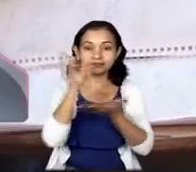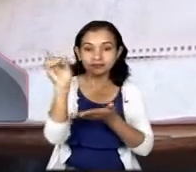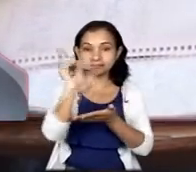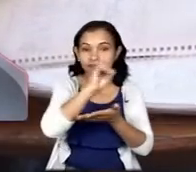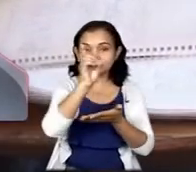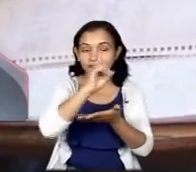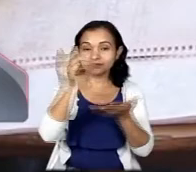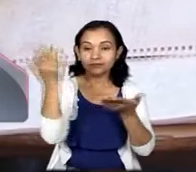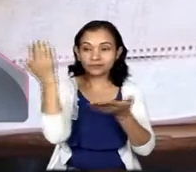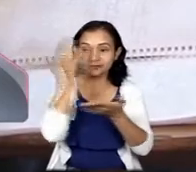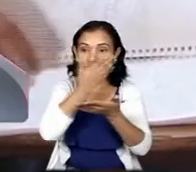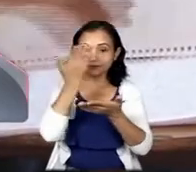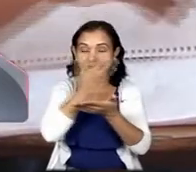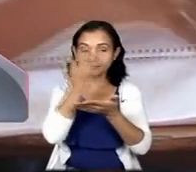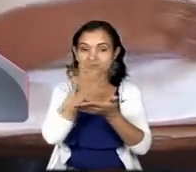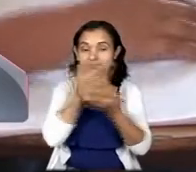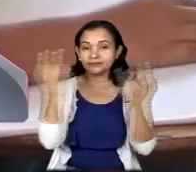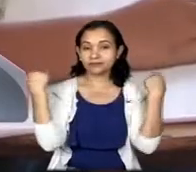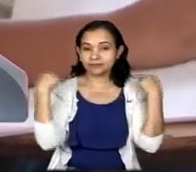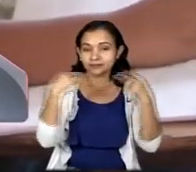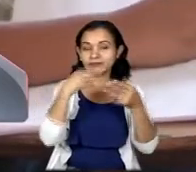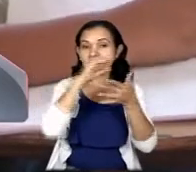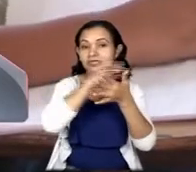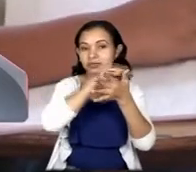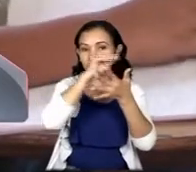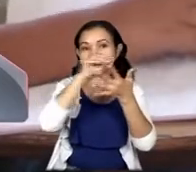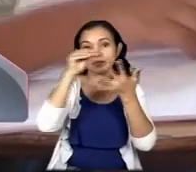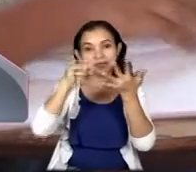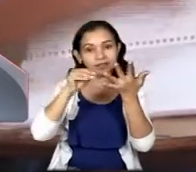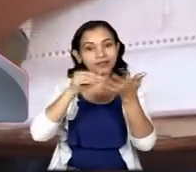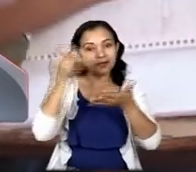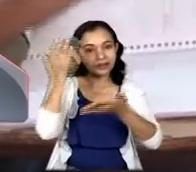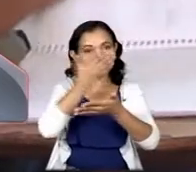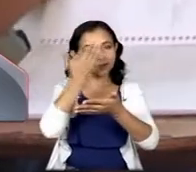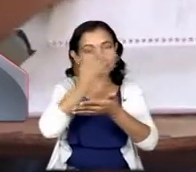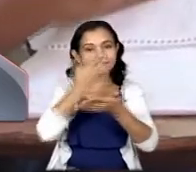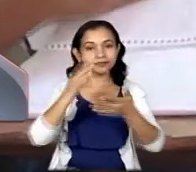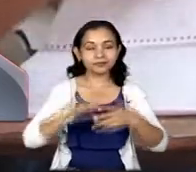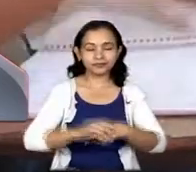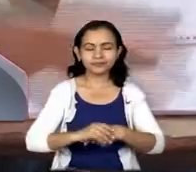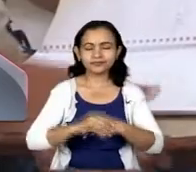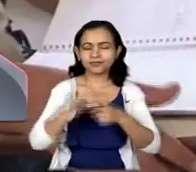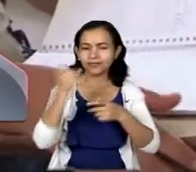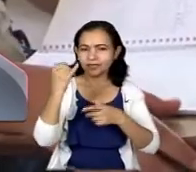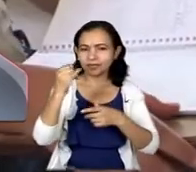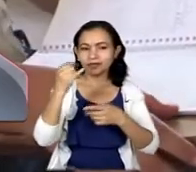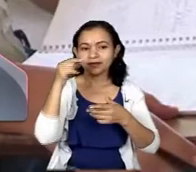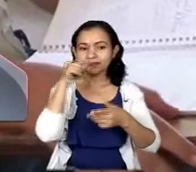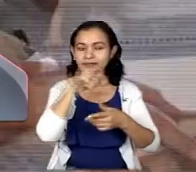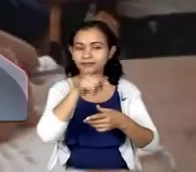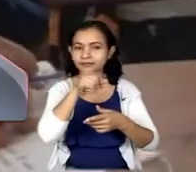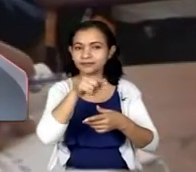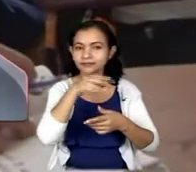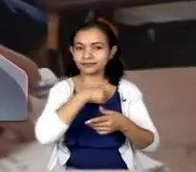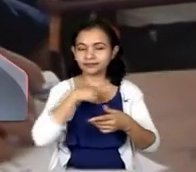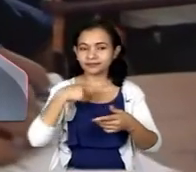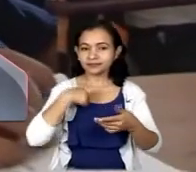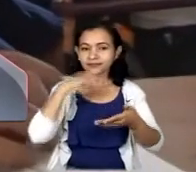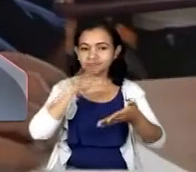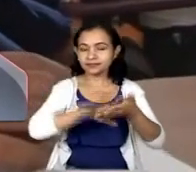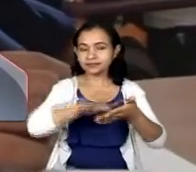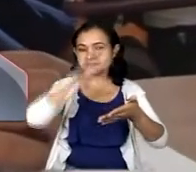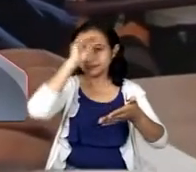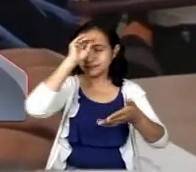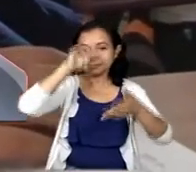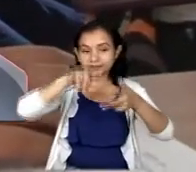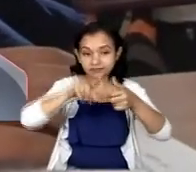para maestro, ¿verdad? Entonces, porque es una ciencia también que se estudia. Entonces nosotros vemos, claro que sí, pero ahí es la formación